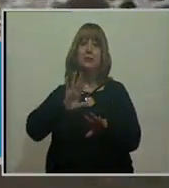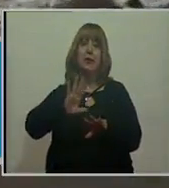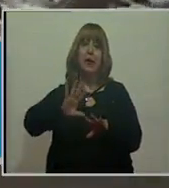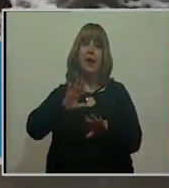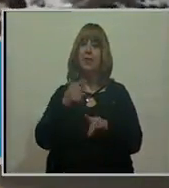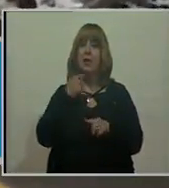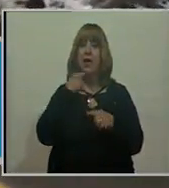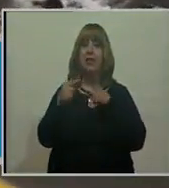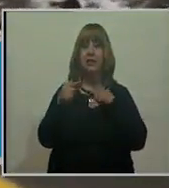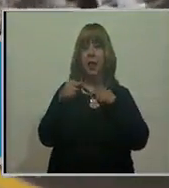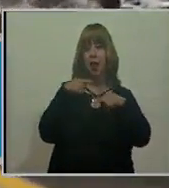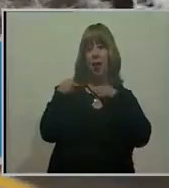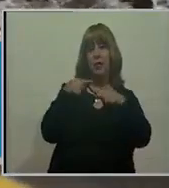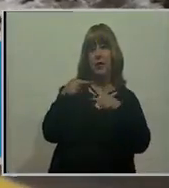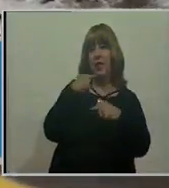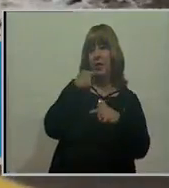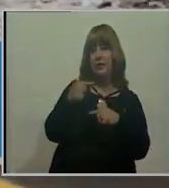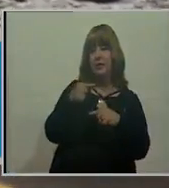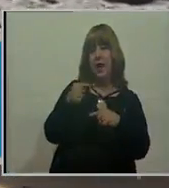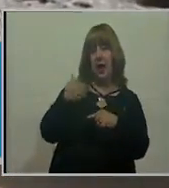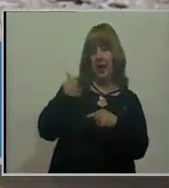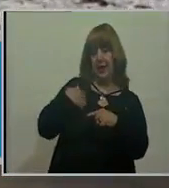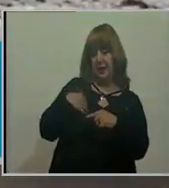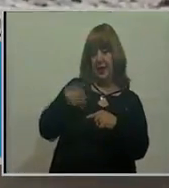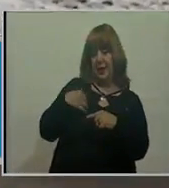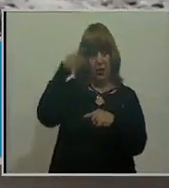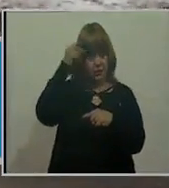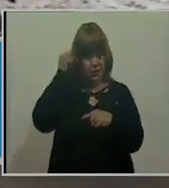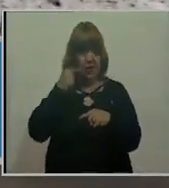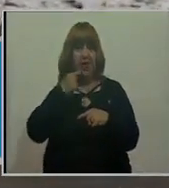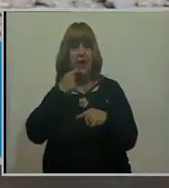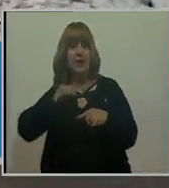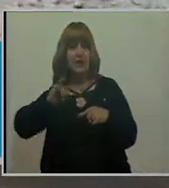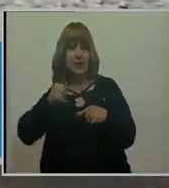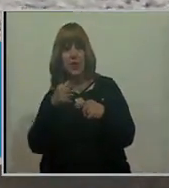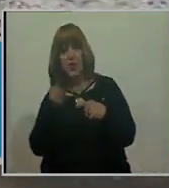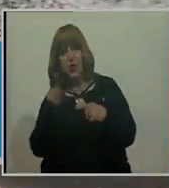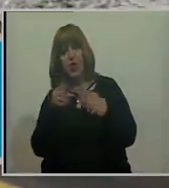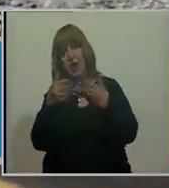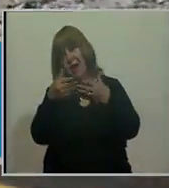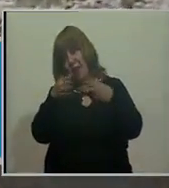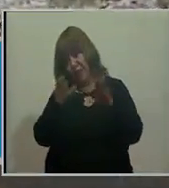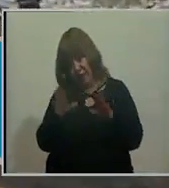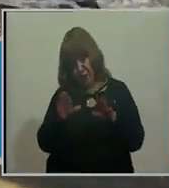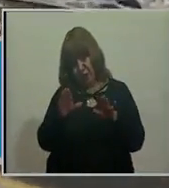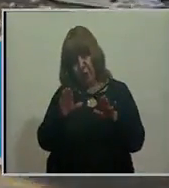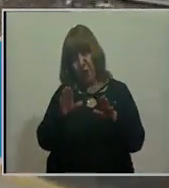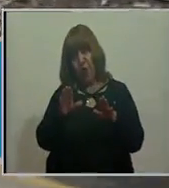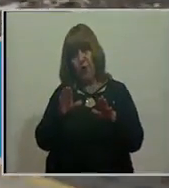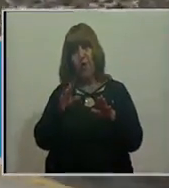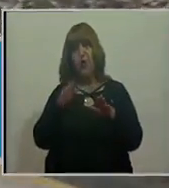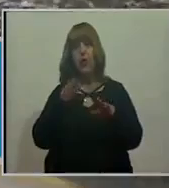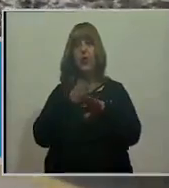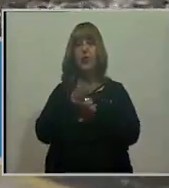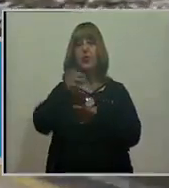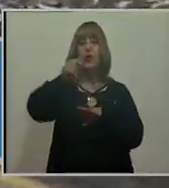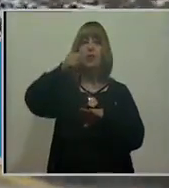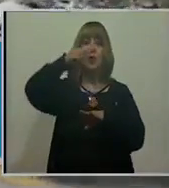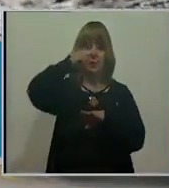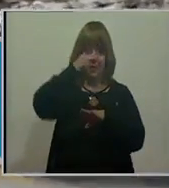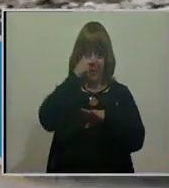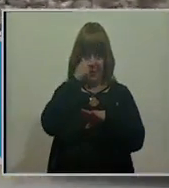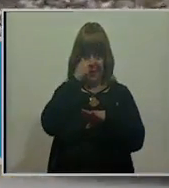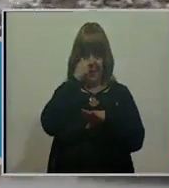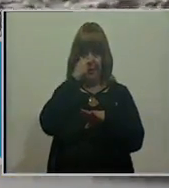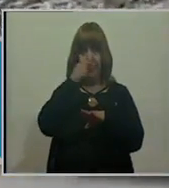dicen los coordinadores, tanto argentinos como chilenos, de la habilitación de la Ruta 7 en